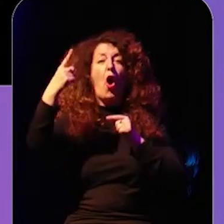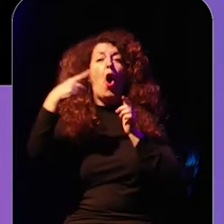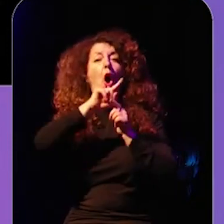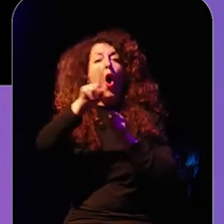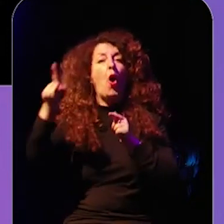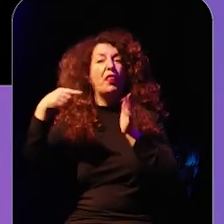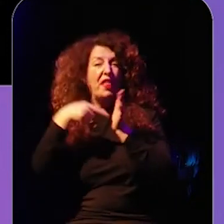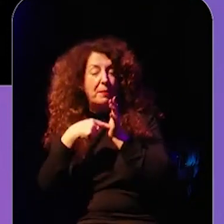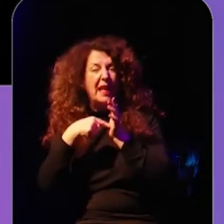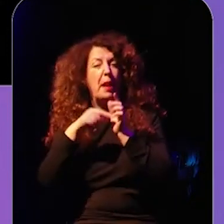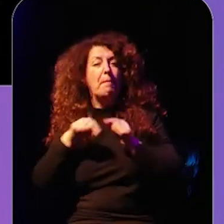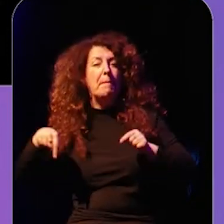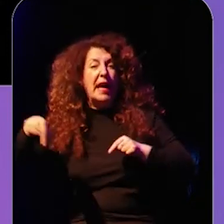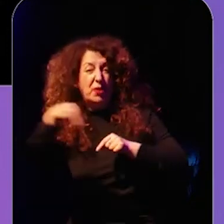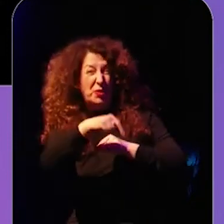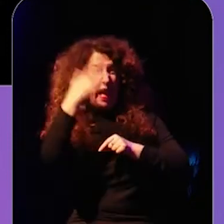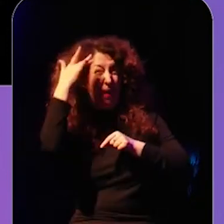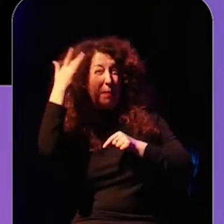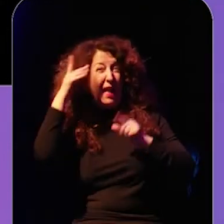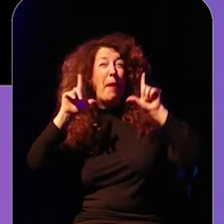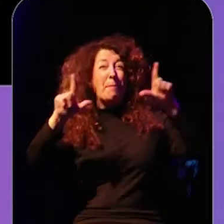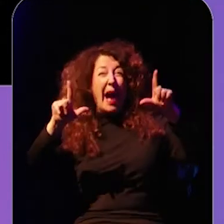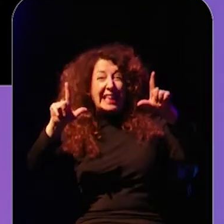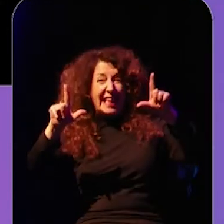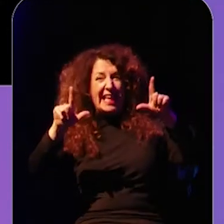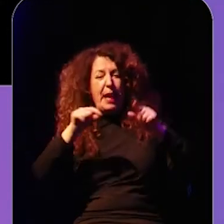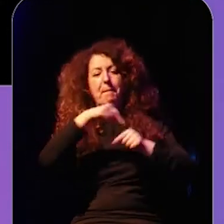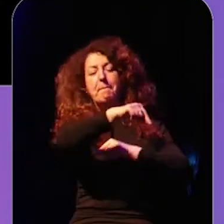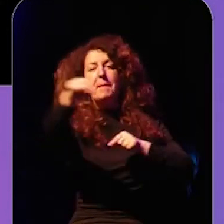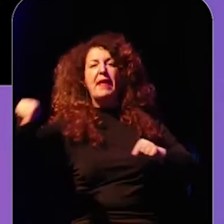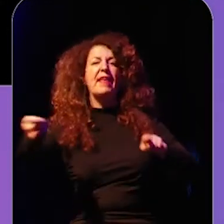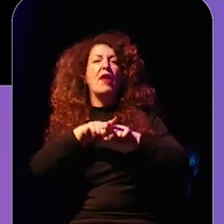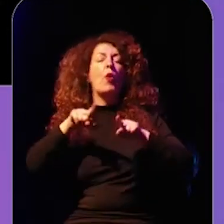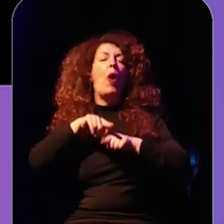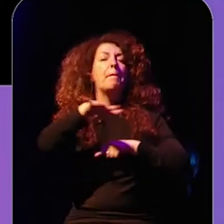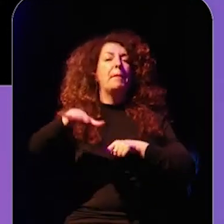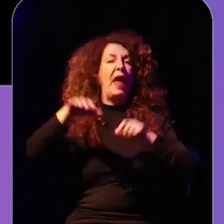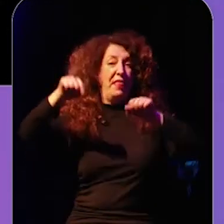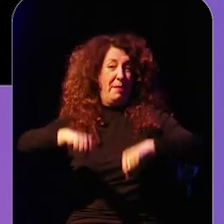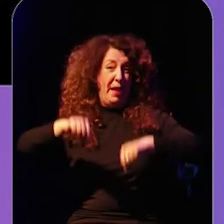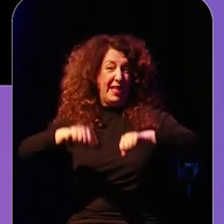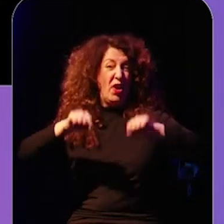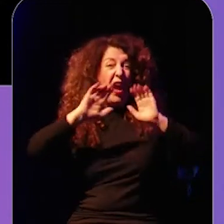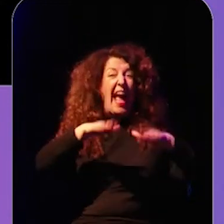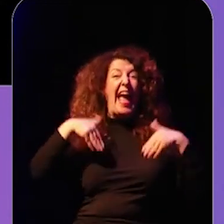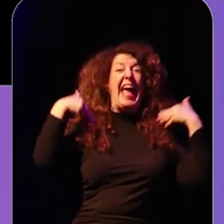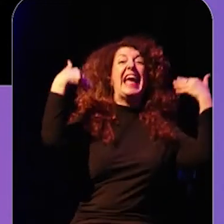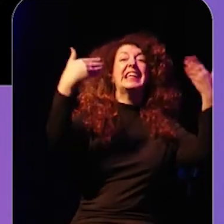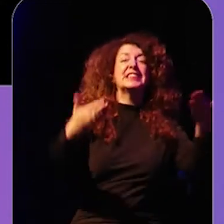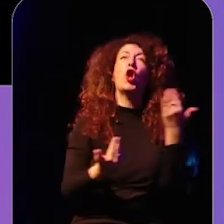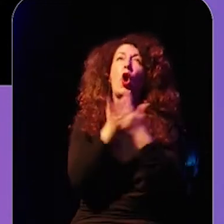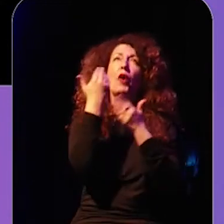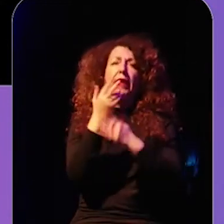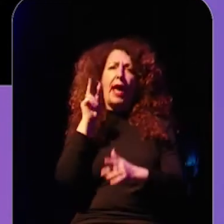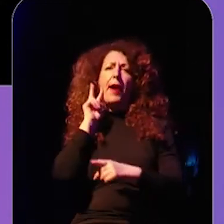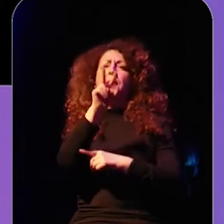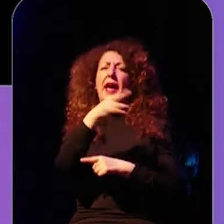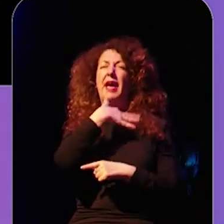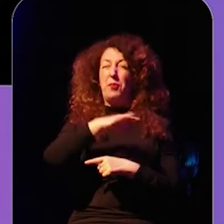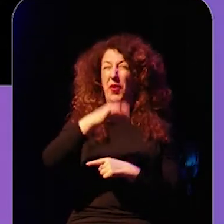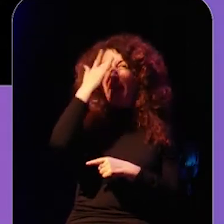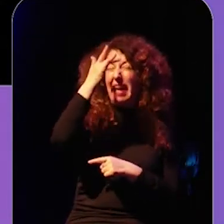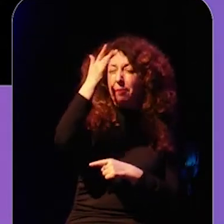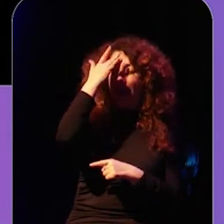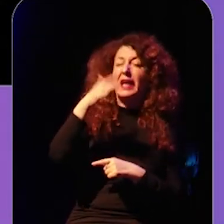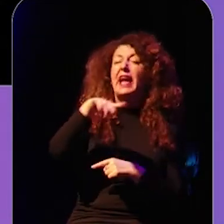es mayor que esa superficie. El exterior, nos vamos ya a 53.000 metros cuadrados, se ve durante el día. Las Vegas, julio,